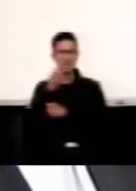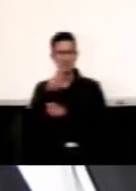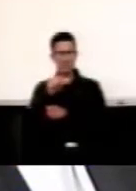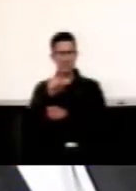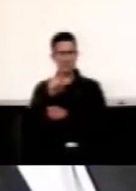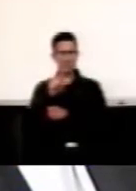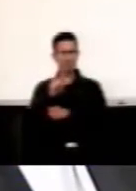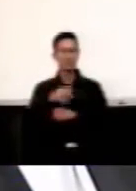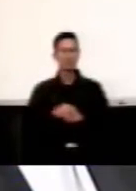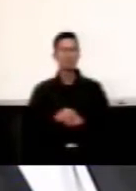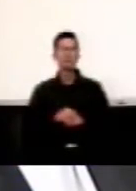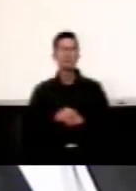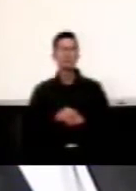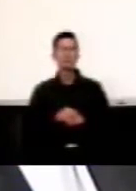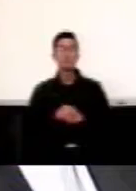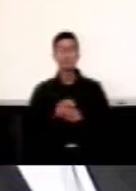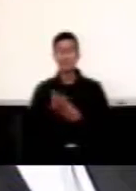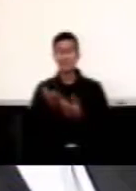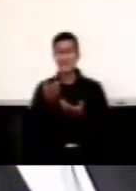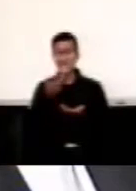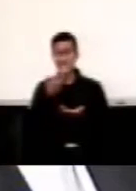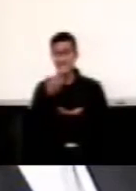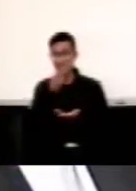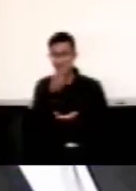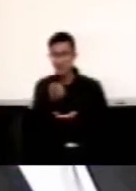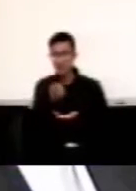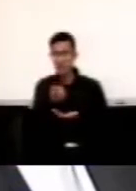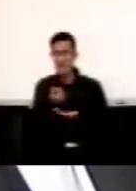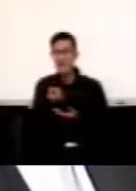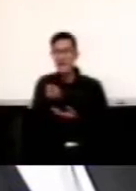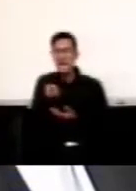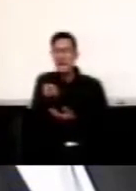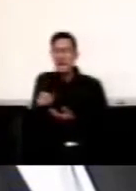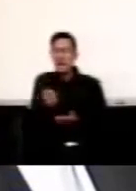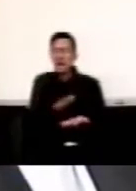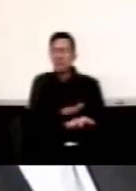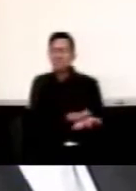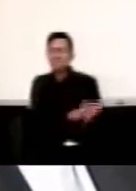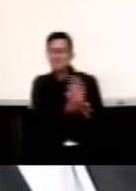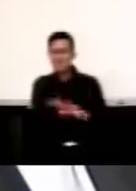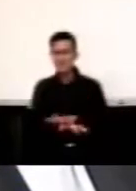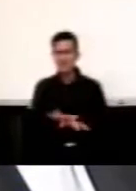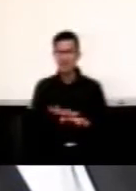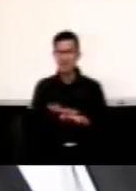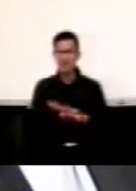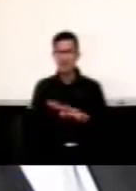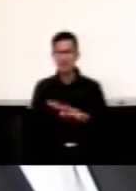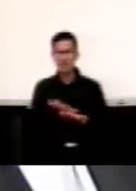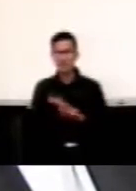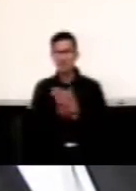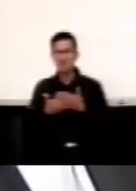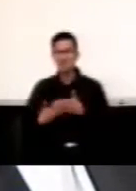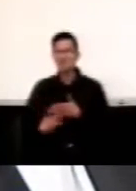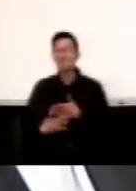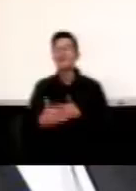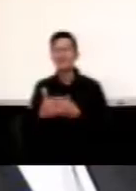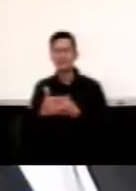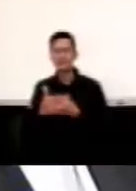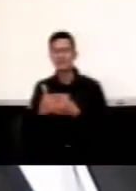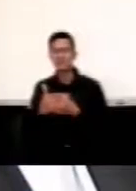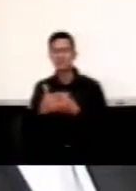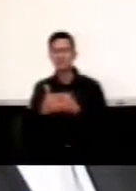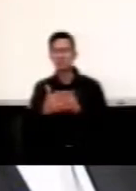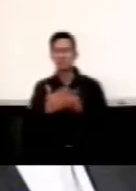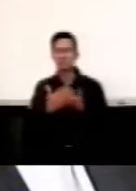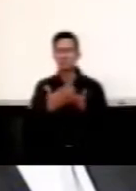y señala que a partir de ese momento, de ese cambio estructural que existe en nuestro sistema, pues muy seguramente se va a dar